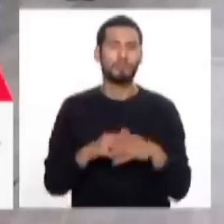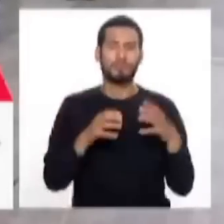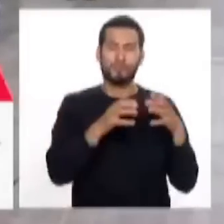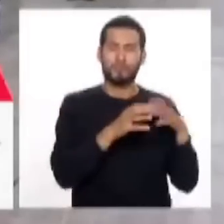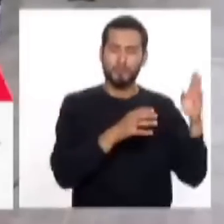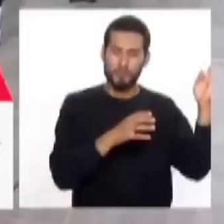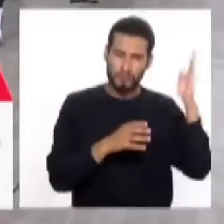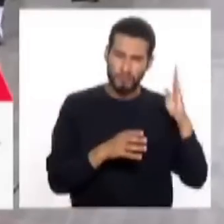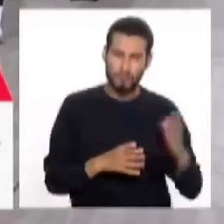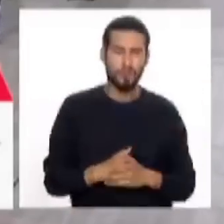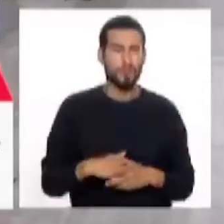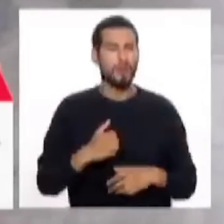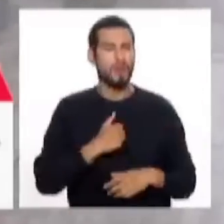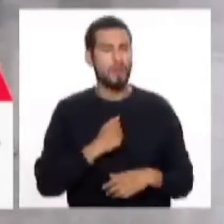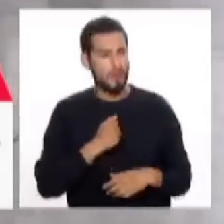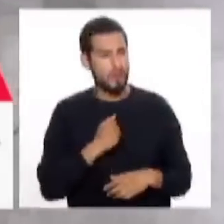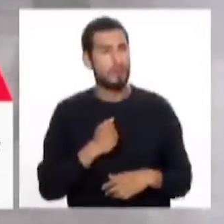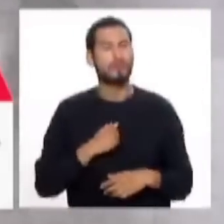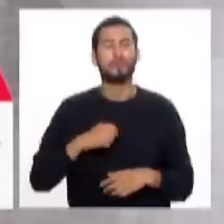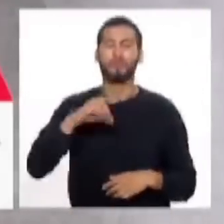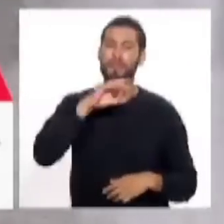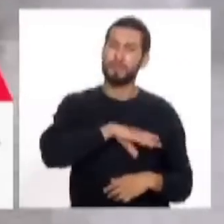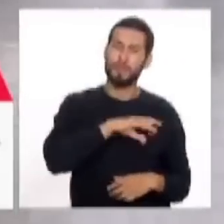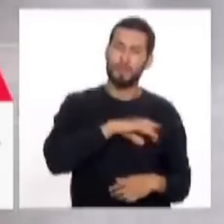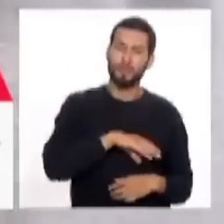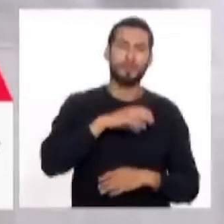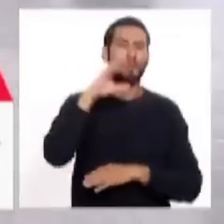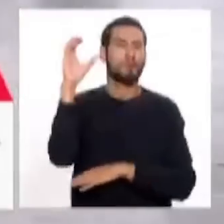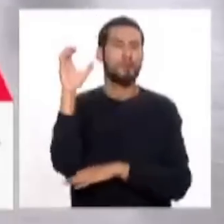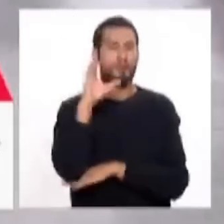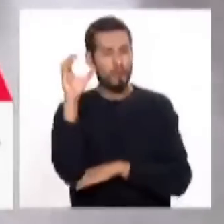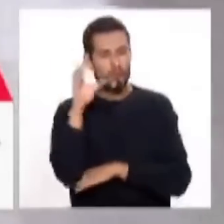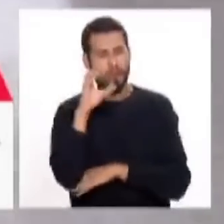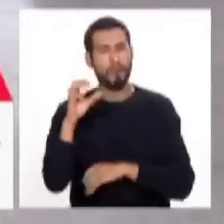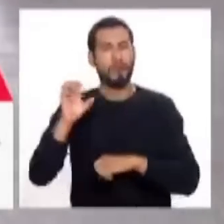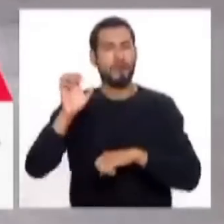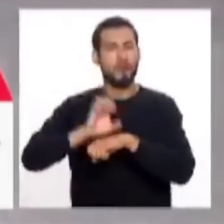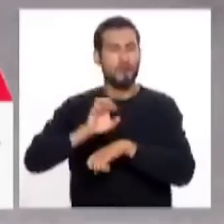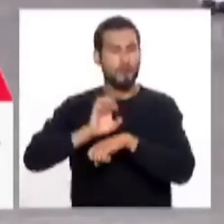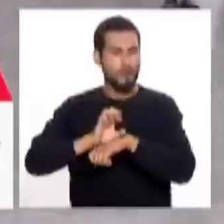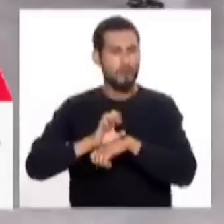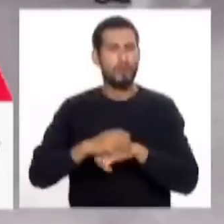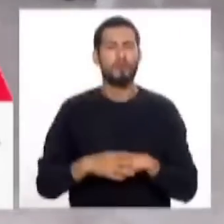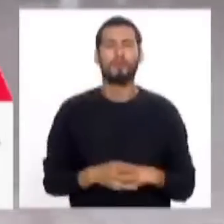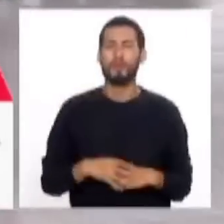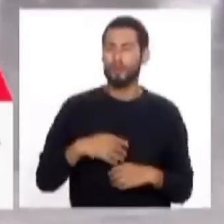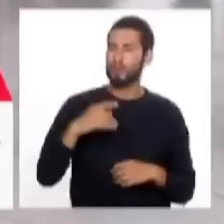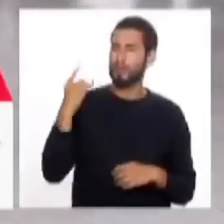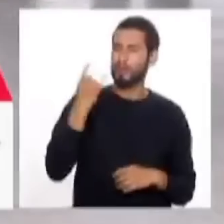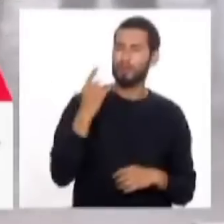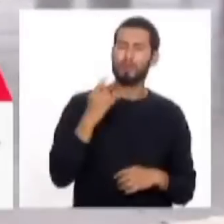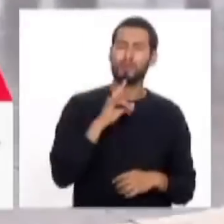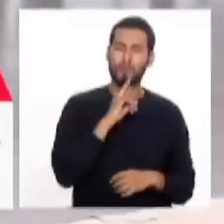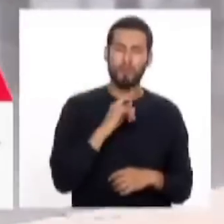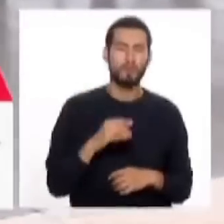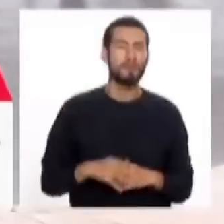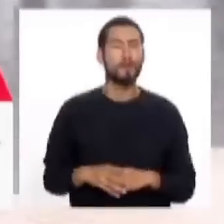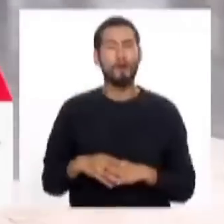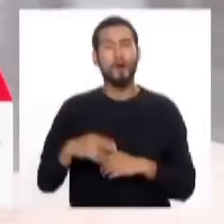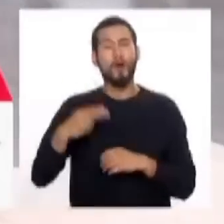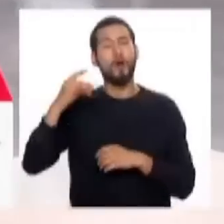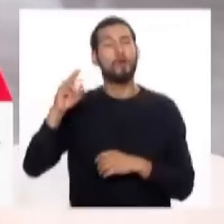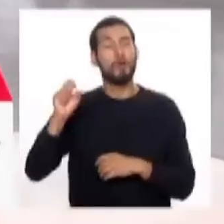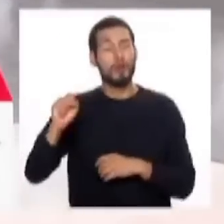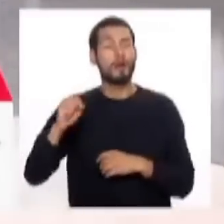Brasil, Canadá, Chile, Colombia, Ecuador, Estados Unidos,